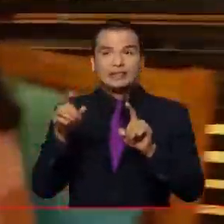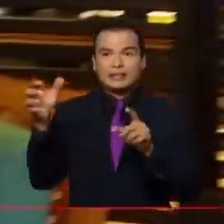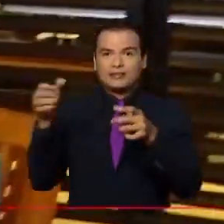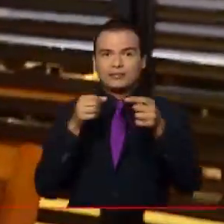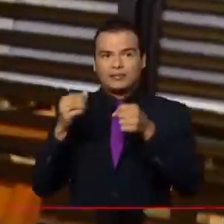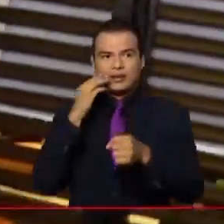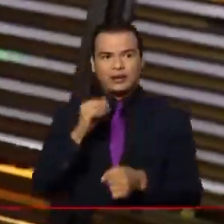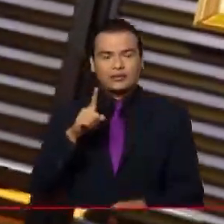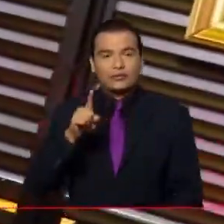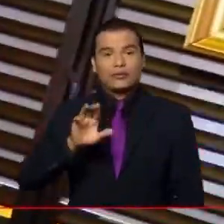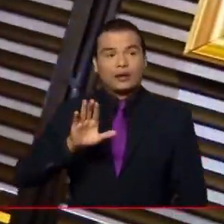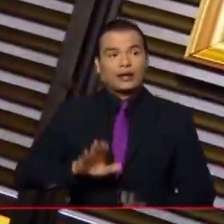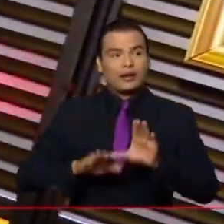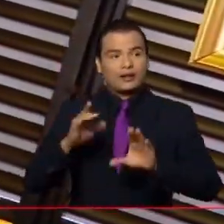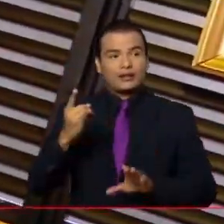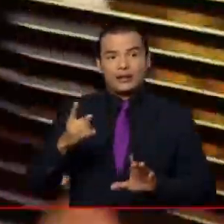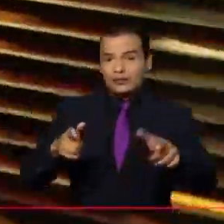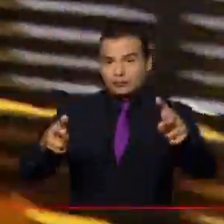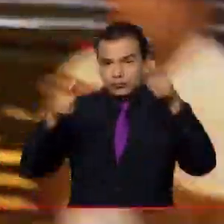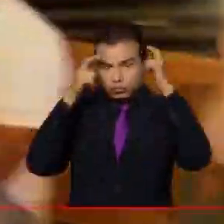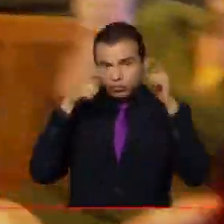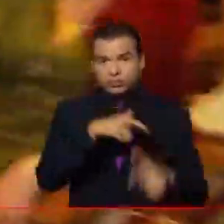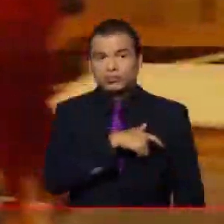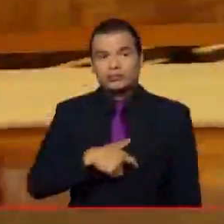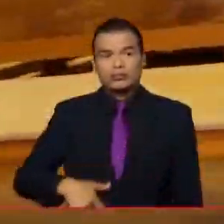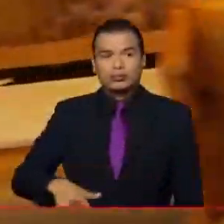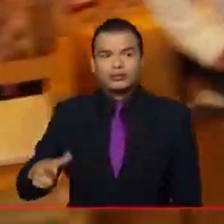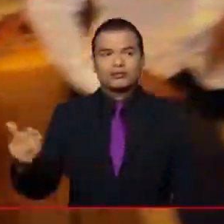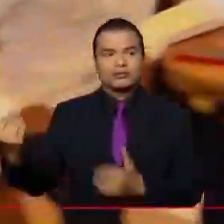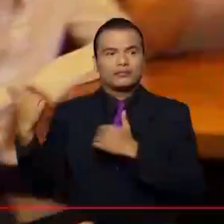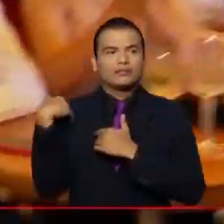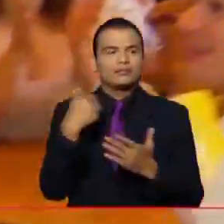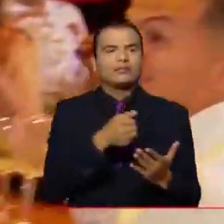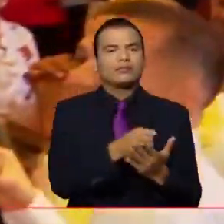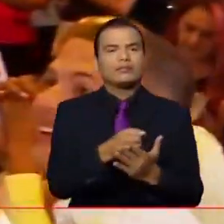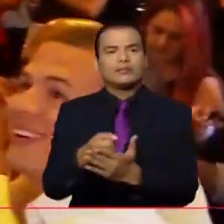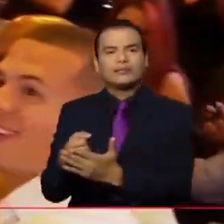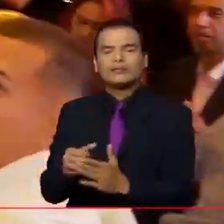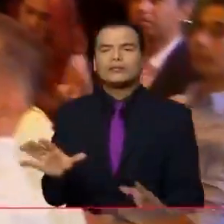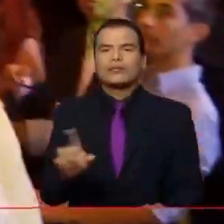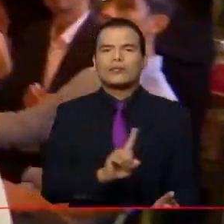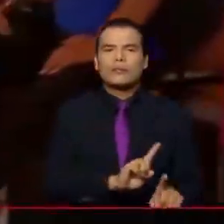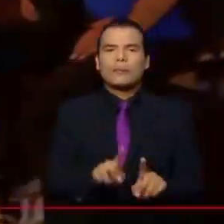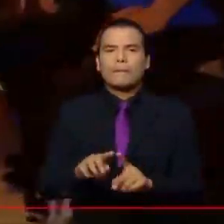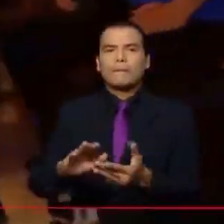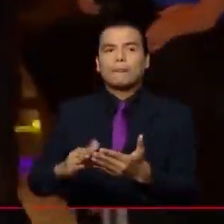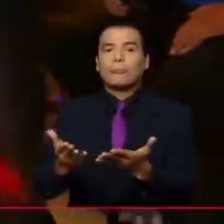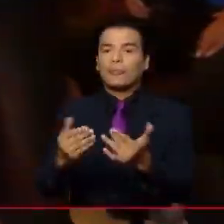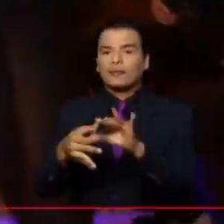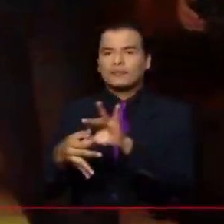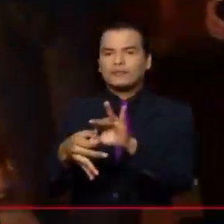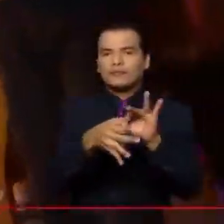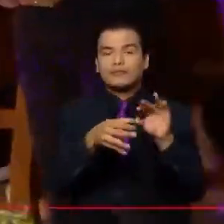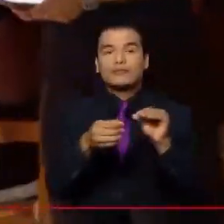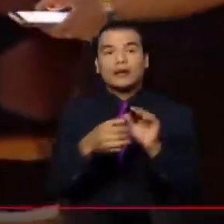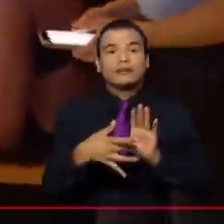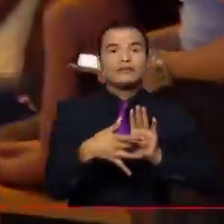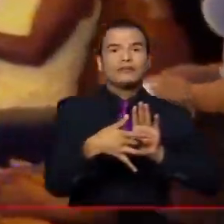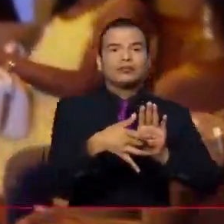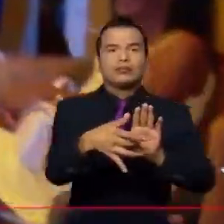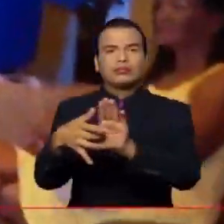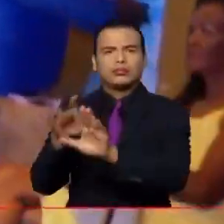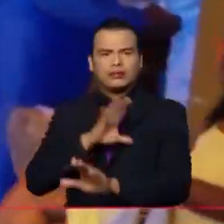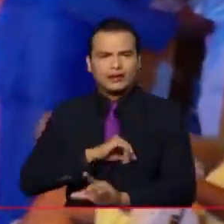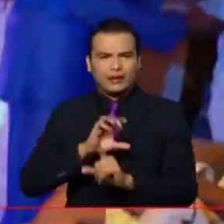La candidata que logre llevarse la corona tendrá la misión de unir a las comunidades vulnerables e impulsar la cultura de la región,